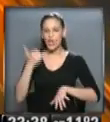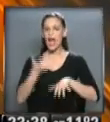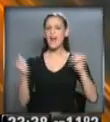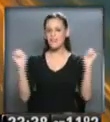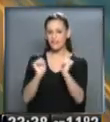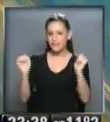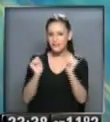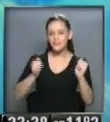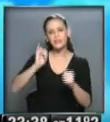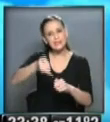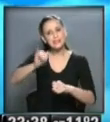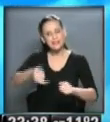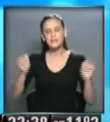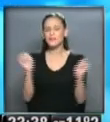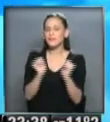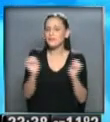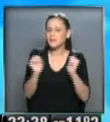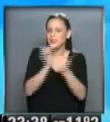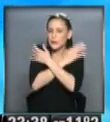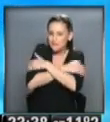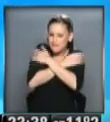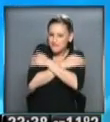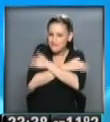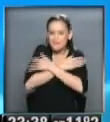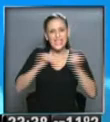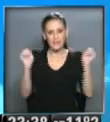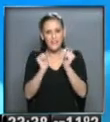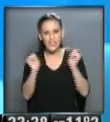cierto hace frío frío a fresco